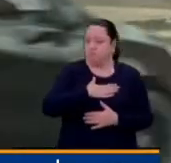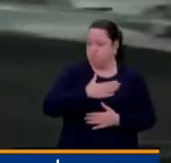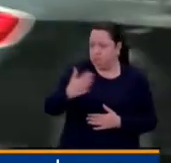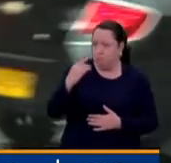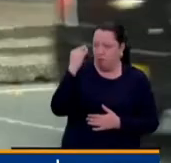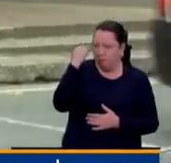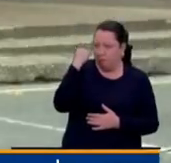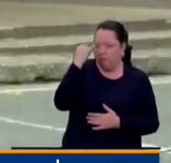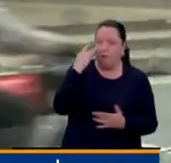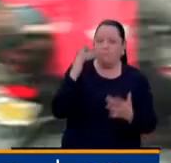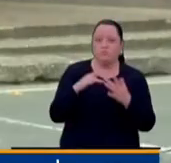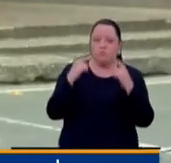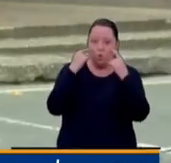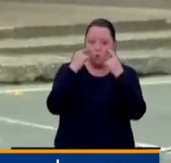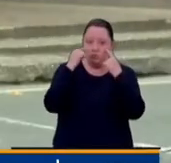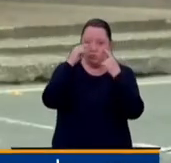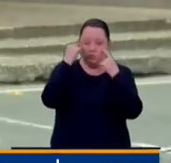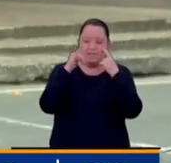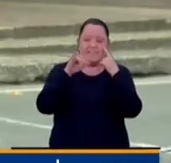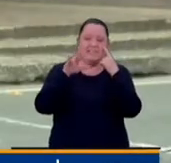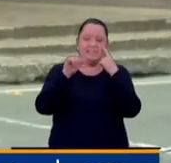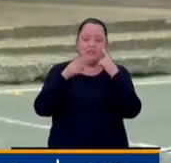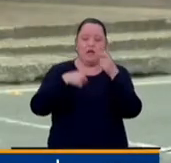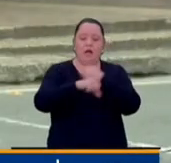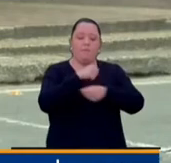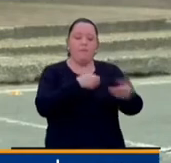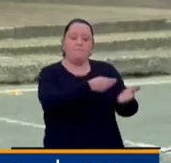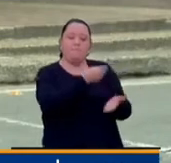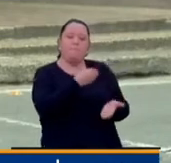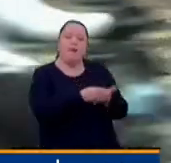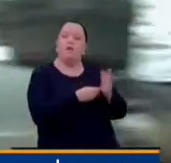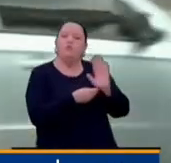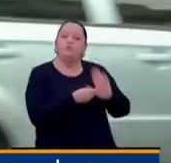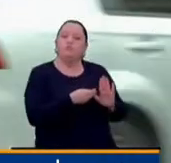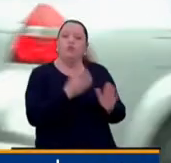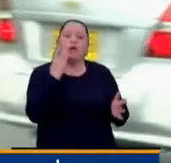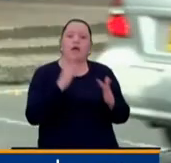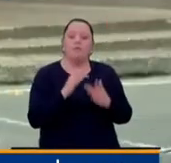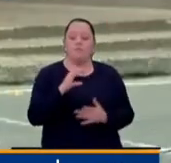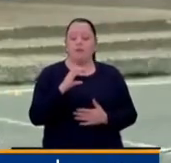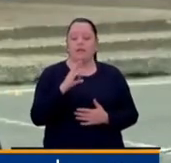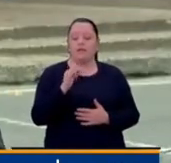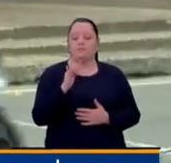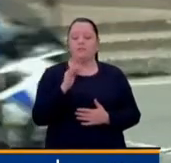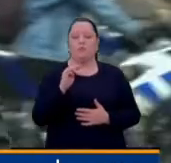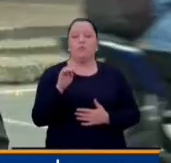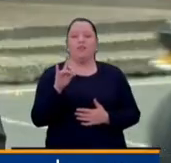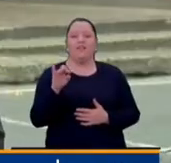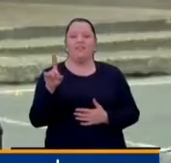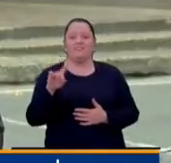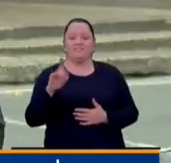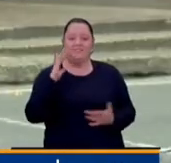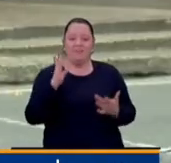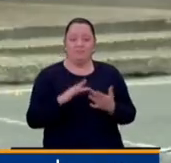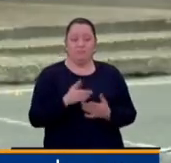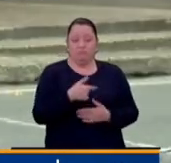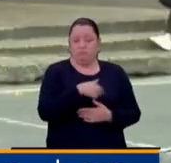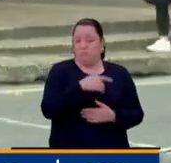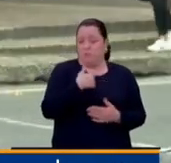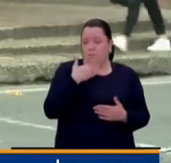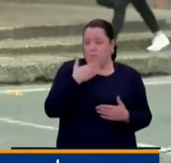este escaneo del iris a cambio de un pago de 10 criptomonedas. La empresa cuenta con todos los permisos según ellos y no tiene